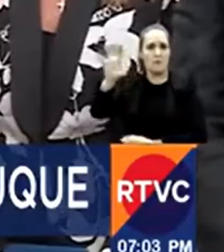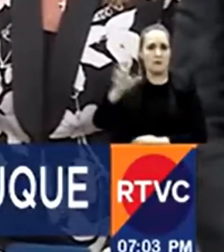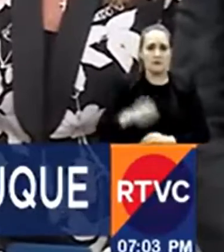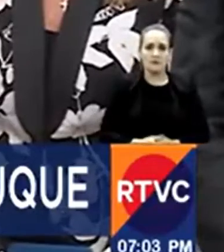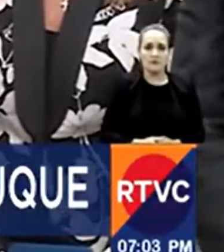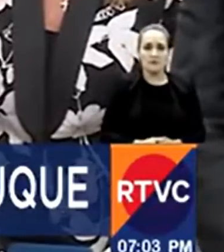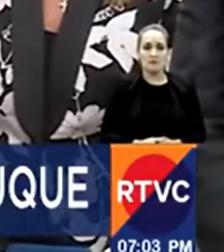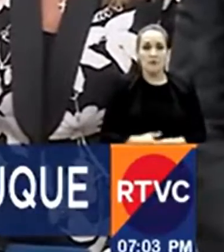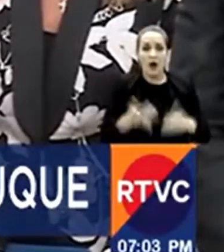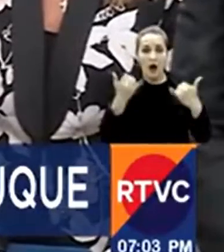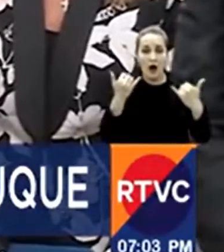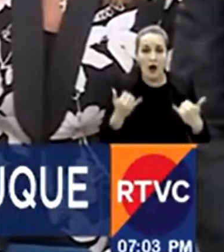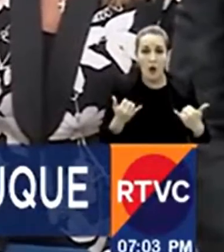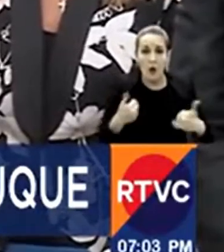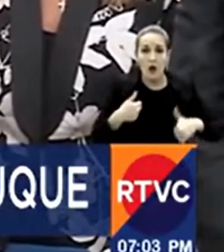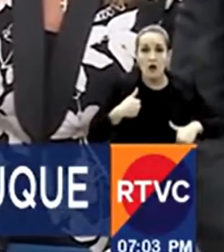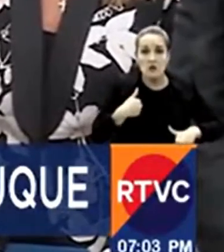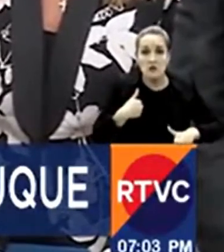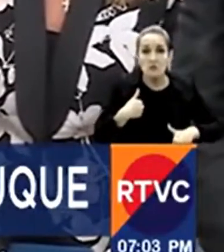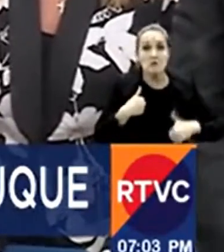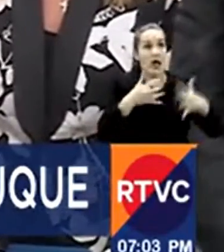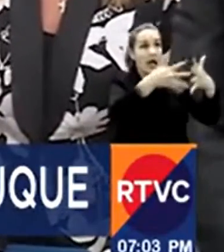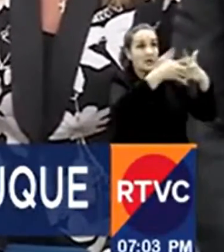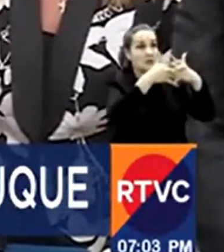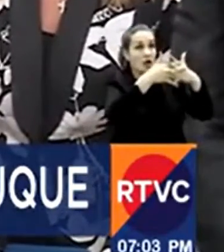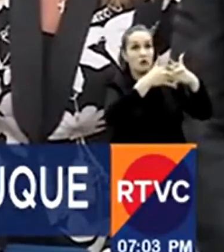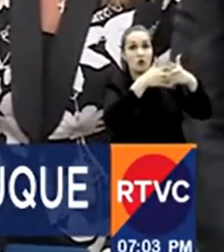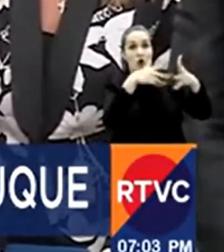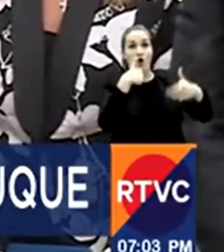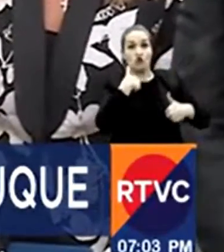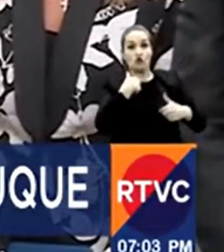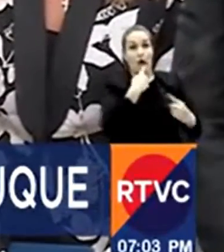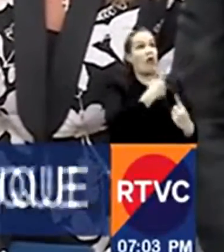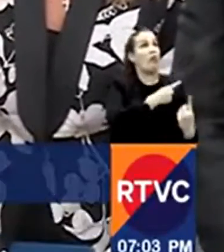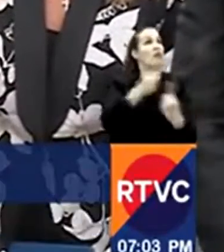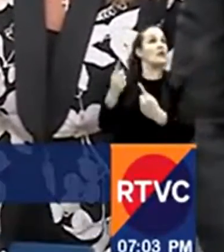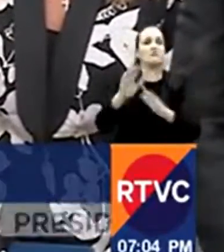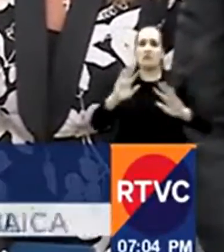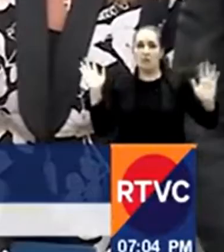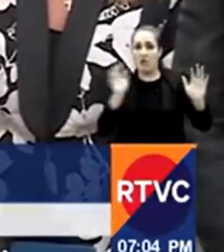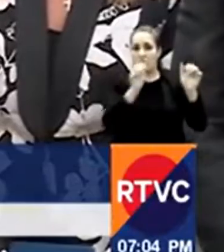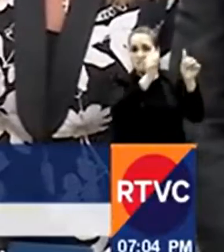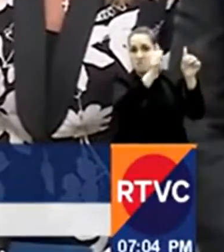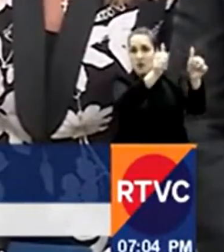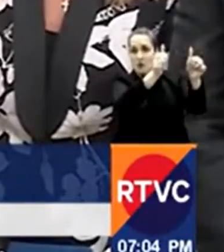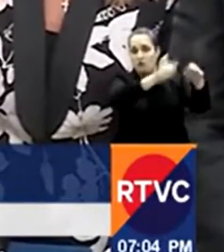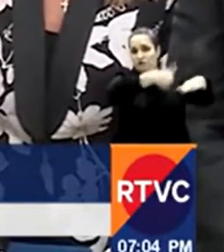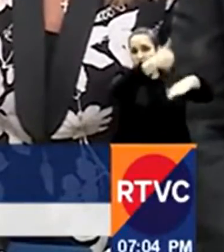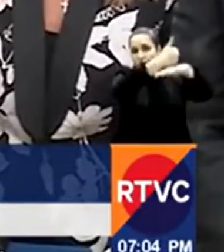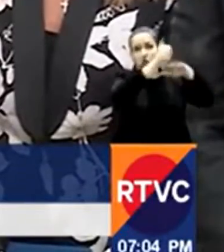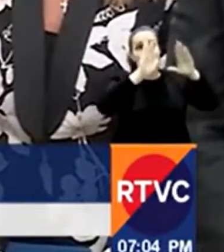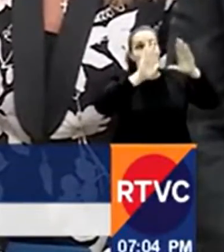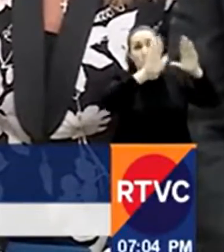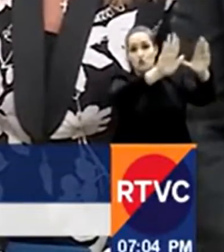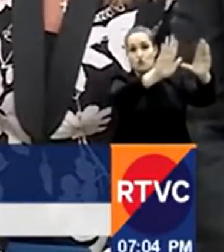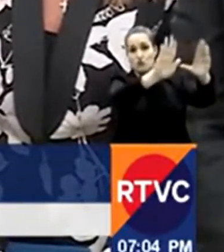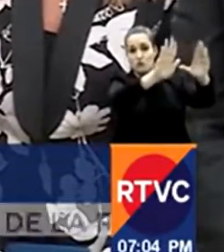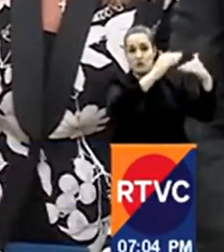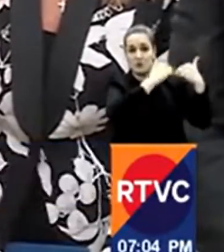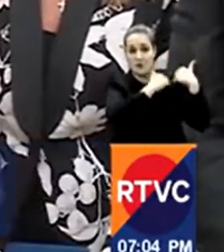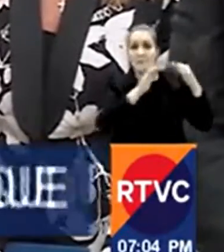voy a responder por los Estados Unidos porque creo que eso le corresponde a las autoridades de este país y mucho más en este lugar. Pero